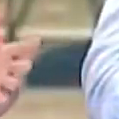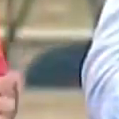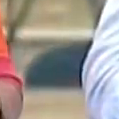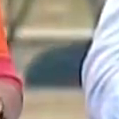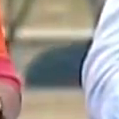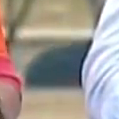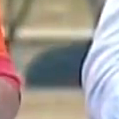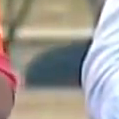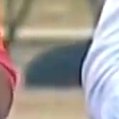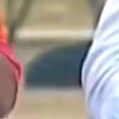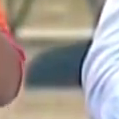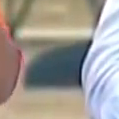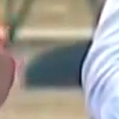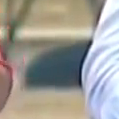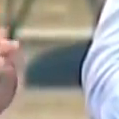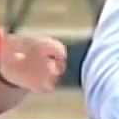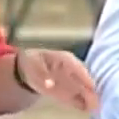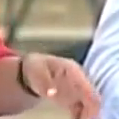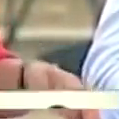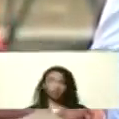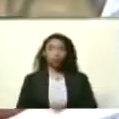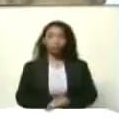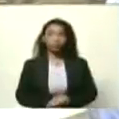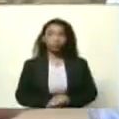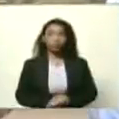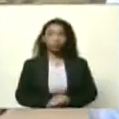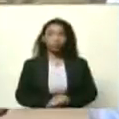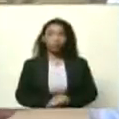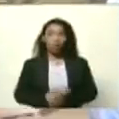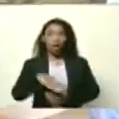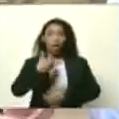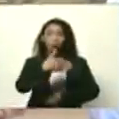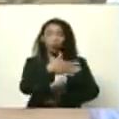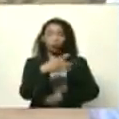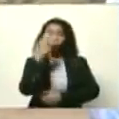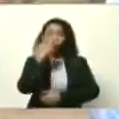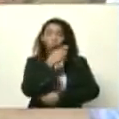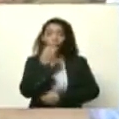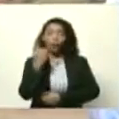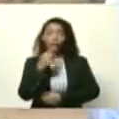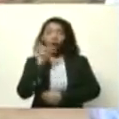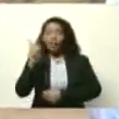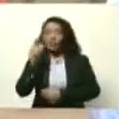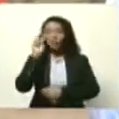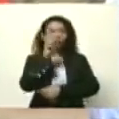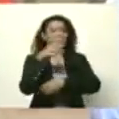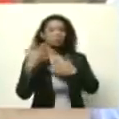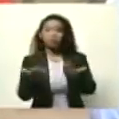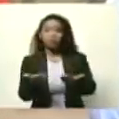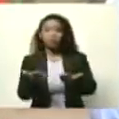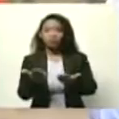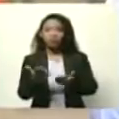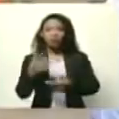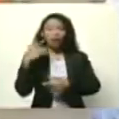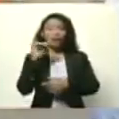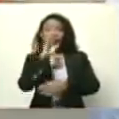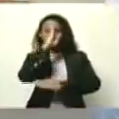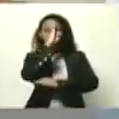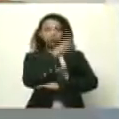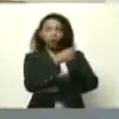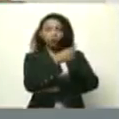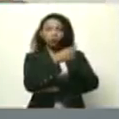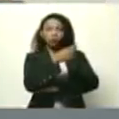que esta ha sido una Semana Santa realmente excelente en cuanto a la ocupación. Eso tiene que ver